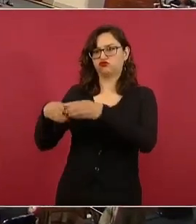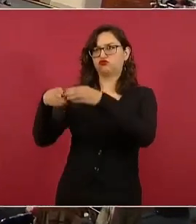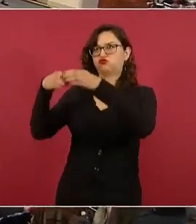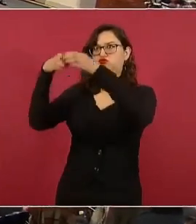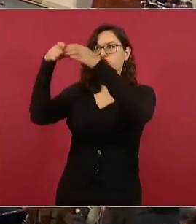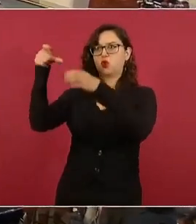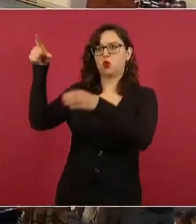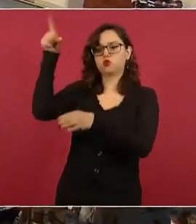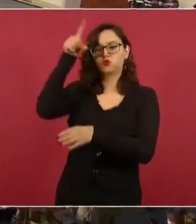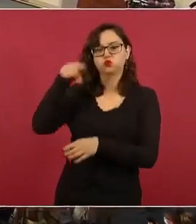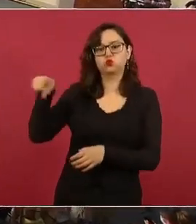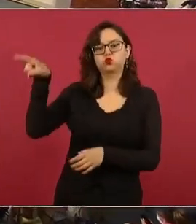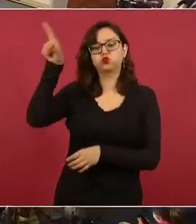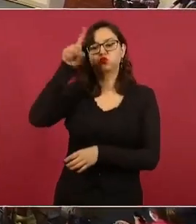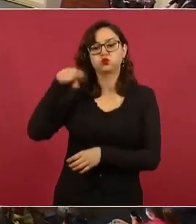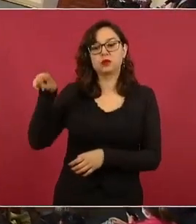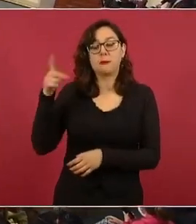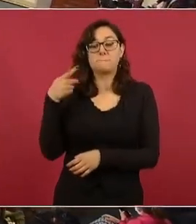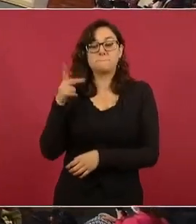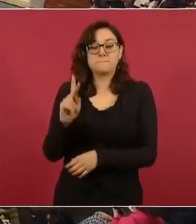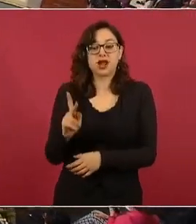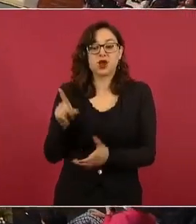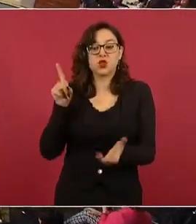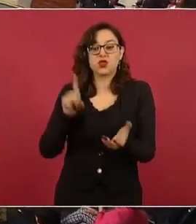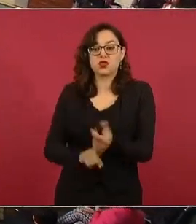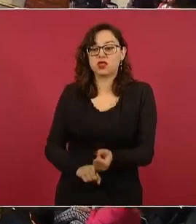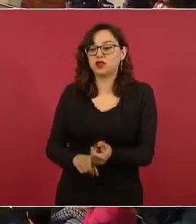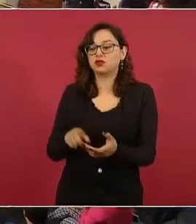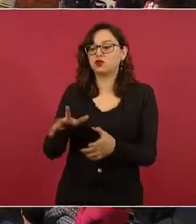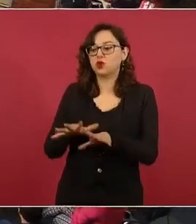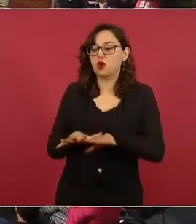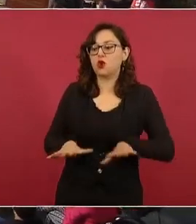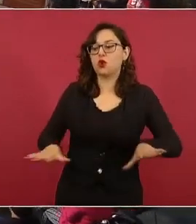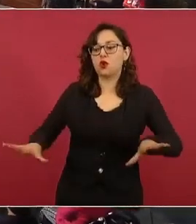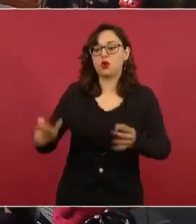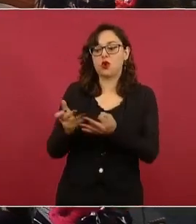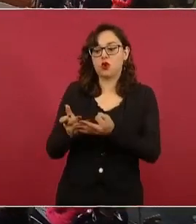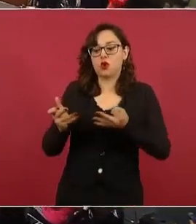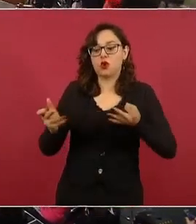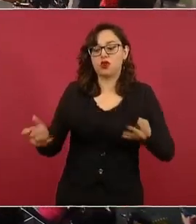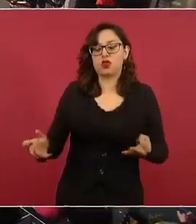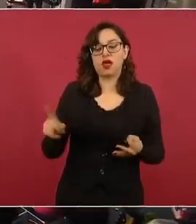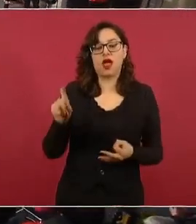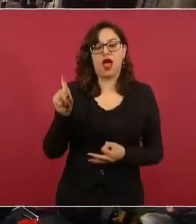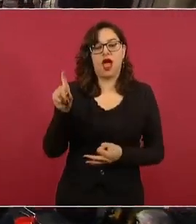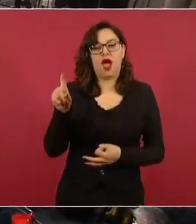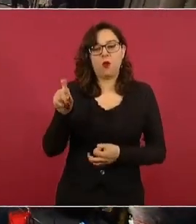que están acabando con manglares, porque las ponen muy cerca